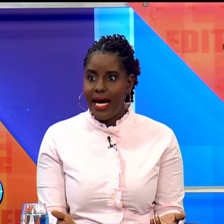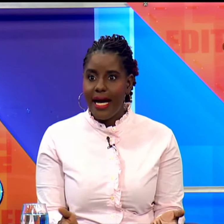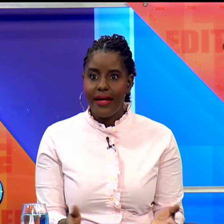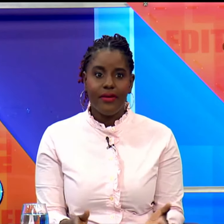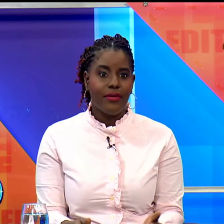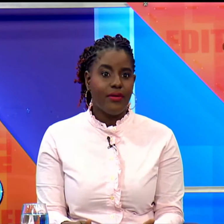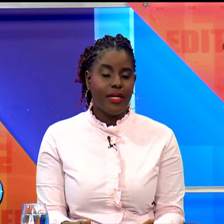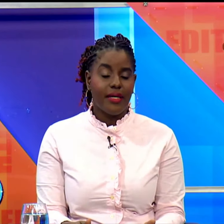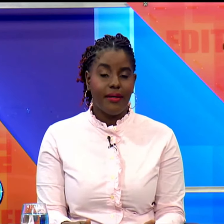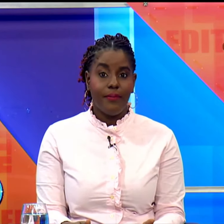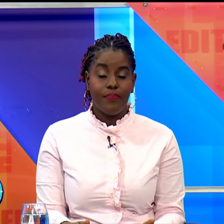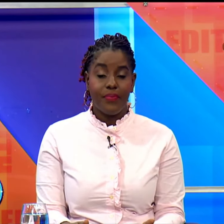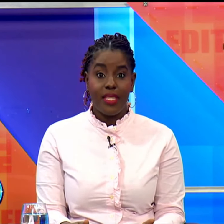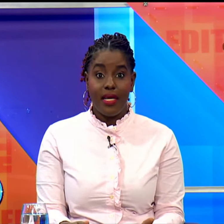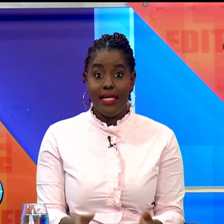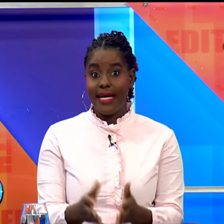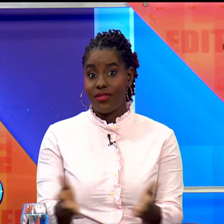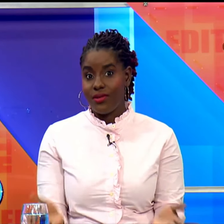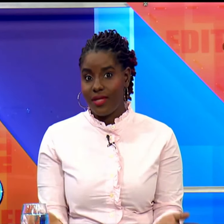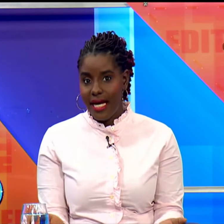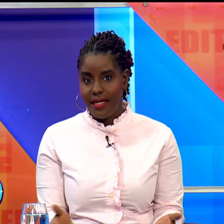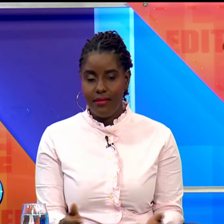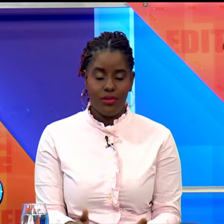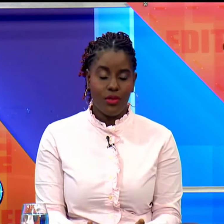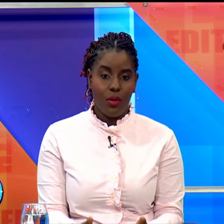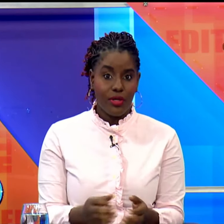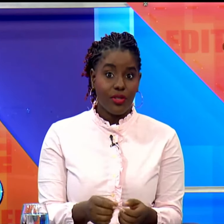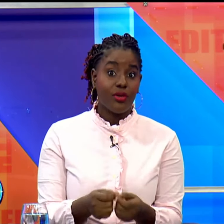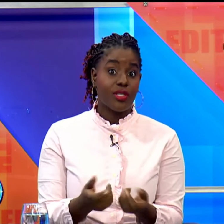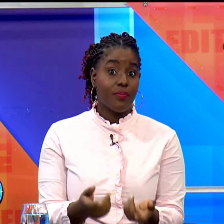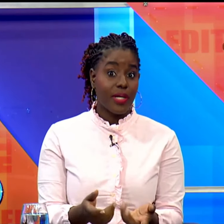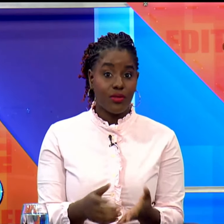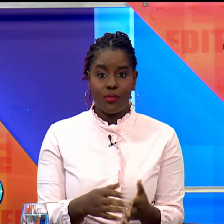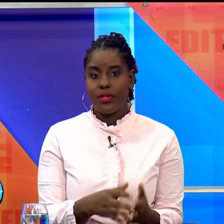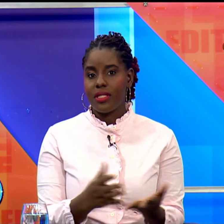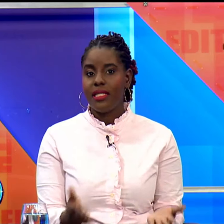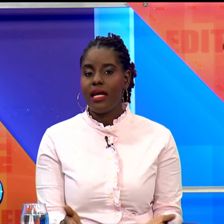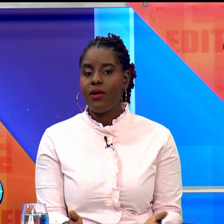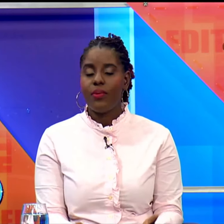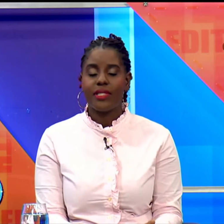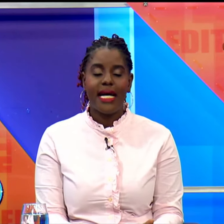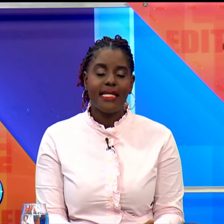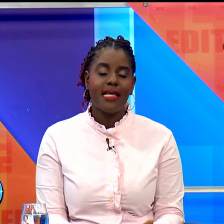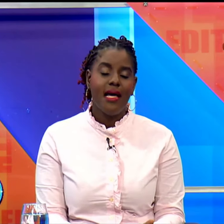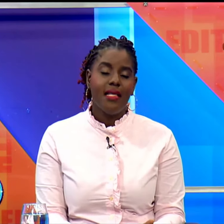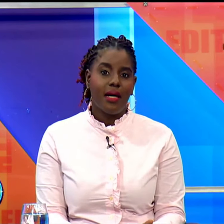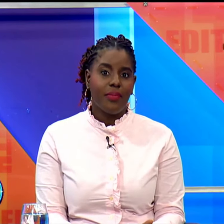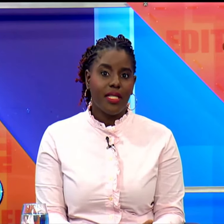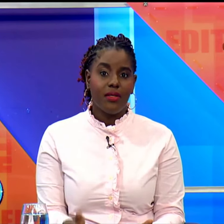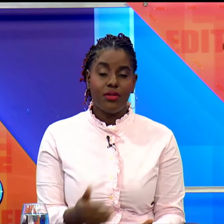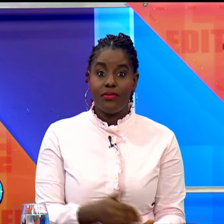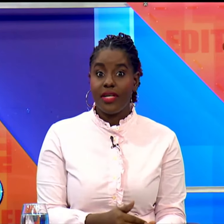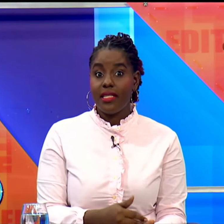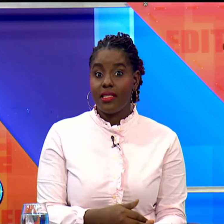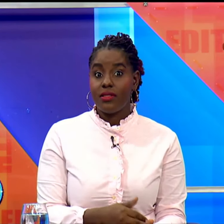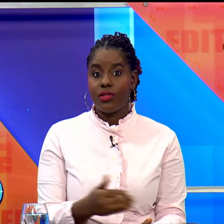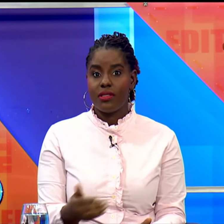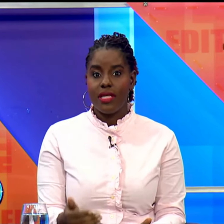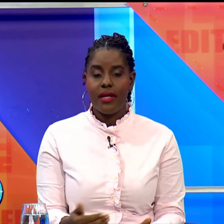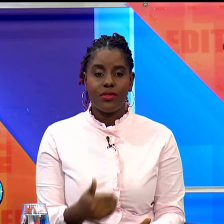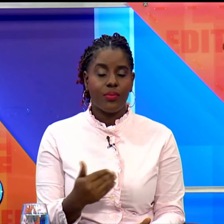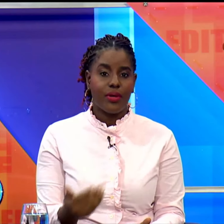Nuevo Diario, El Nacional, son los periódicos impresos. Pero si entra a los portales también de los